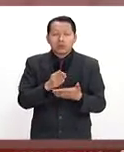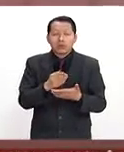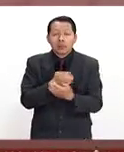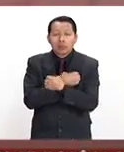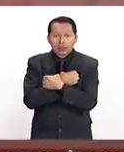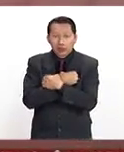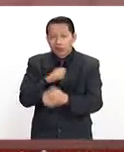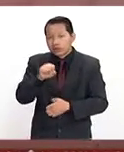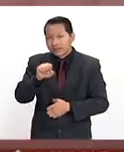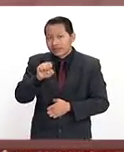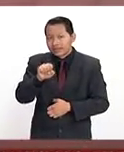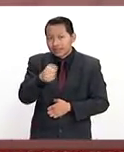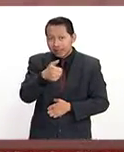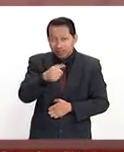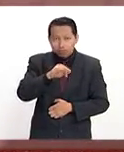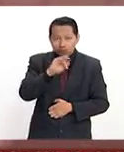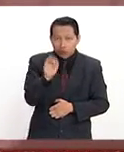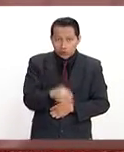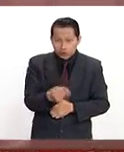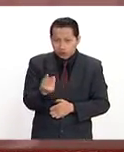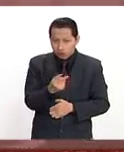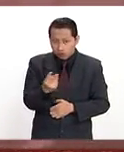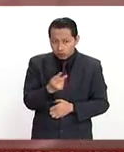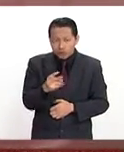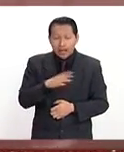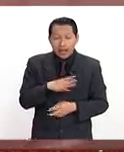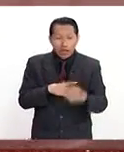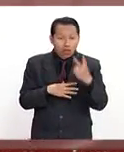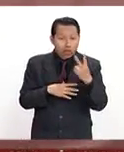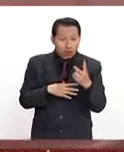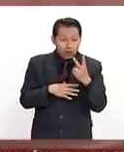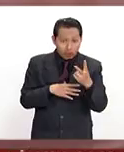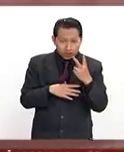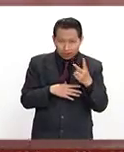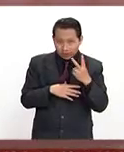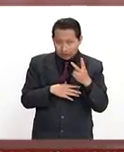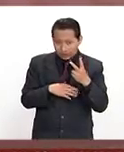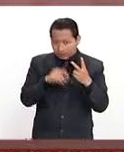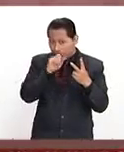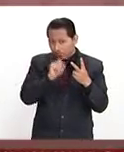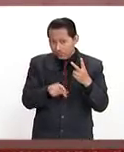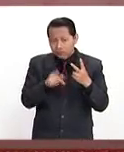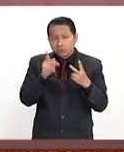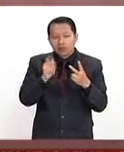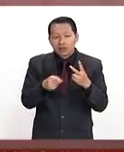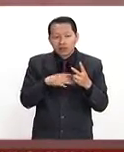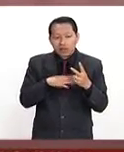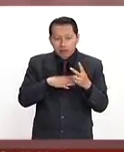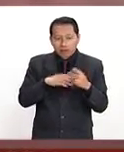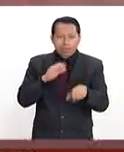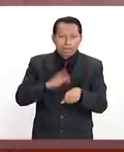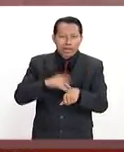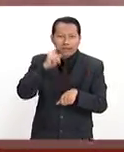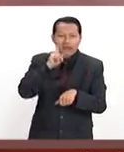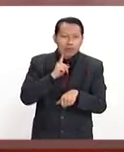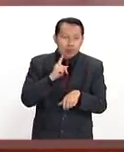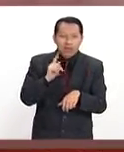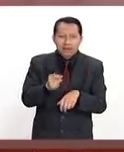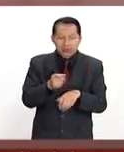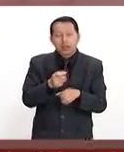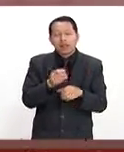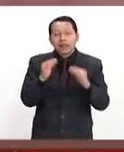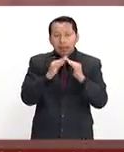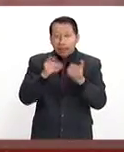educación, 66% a ambos géneros. Hay dos situaciones que son claramente que afectan más a las mujeres.